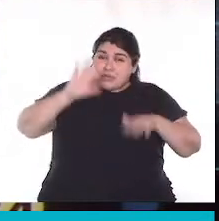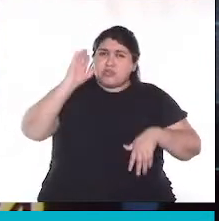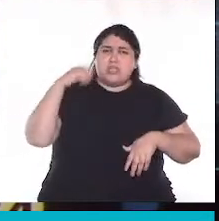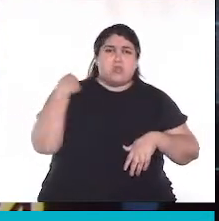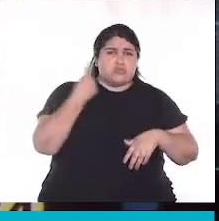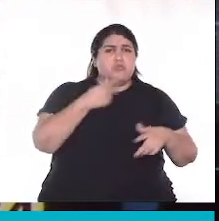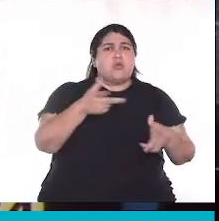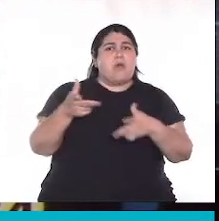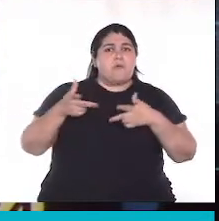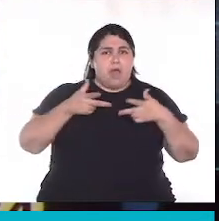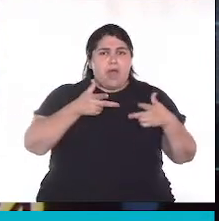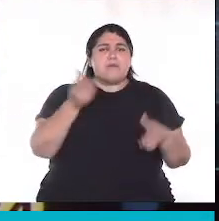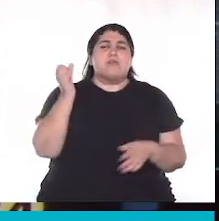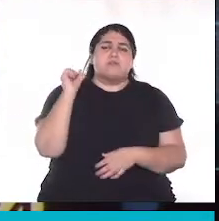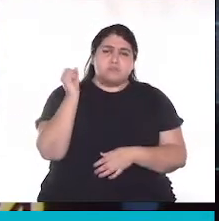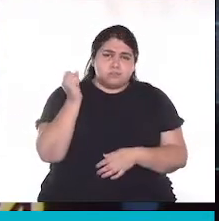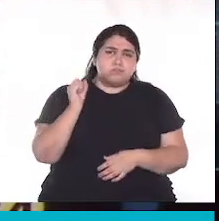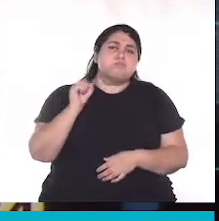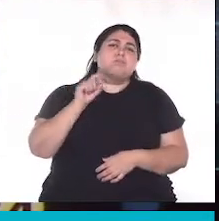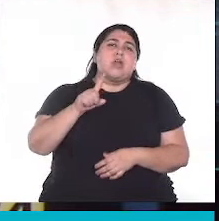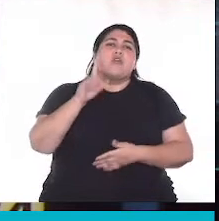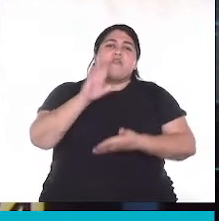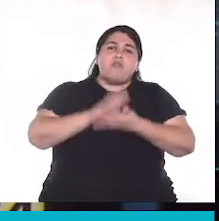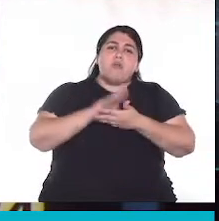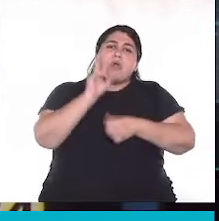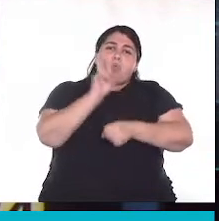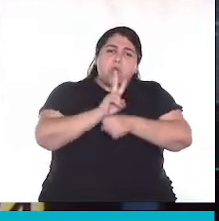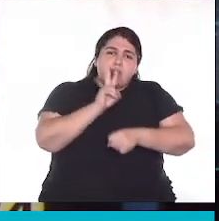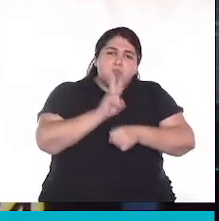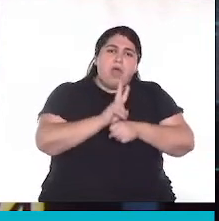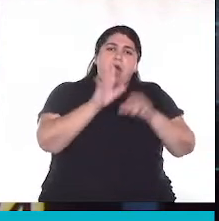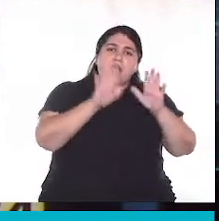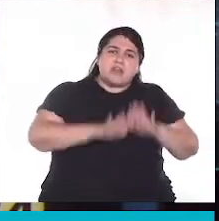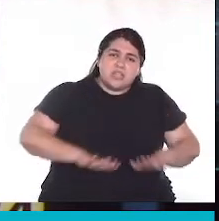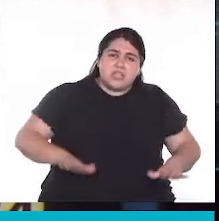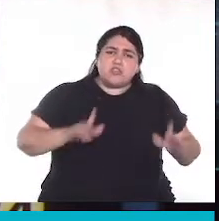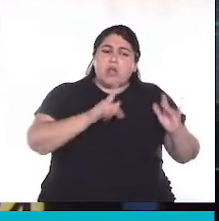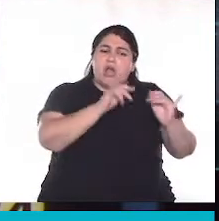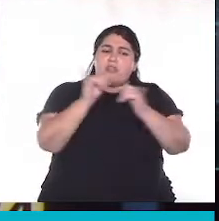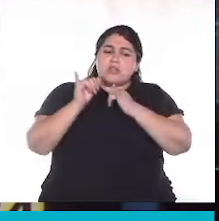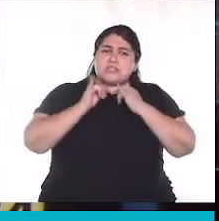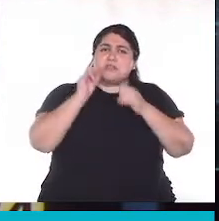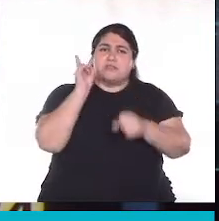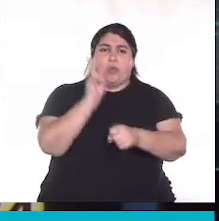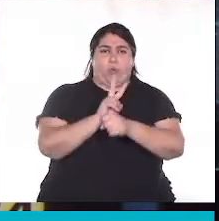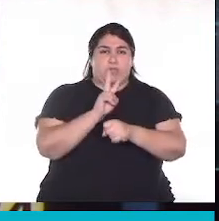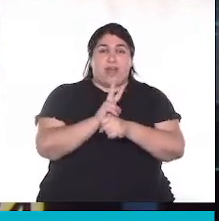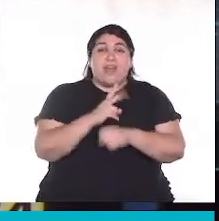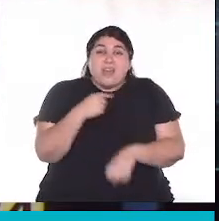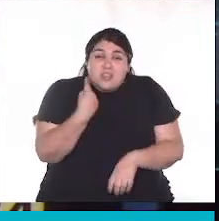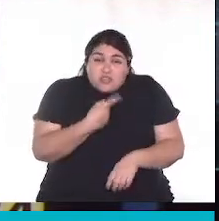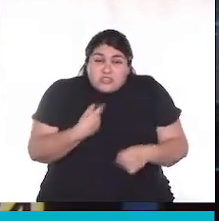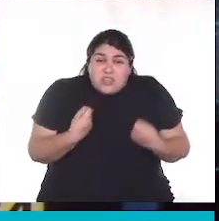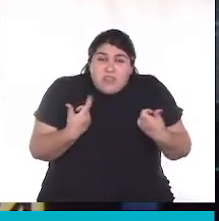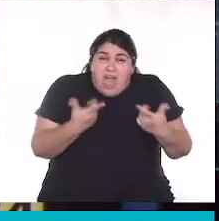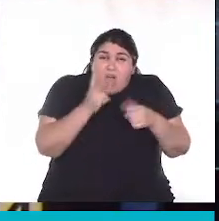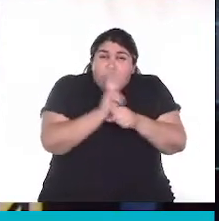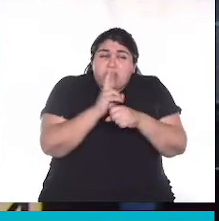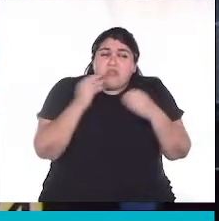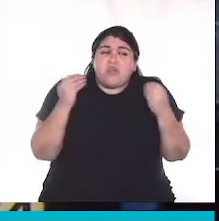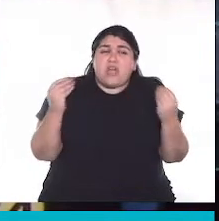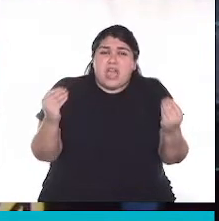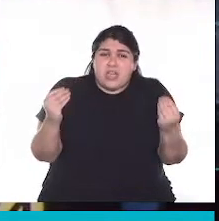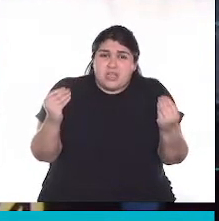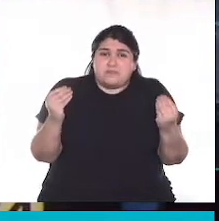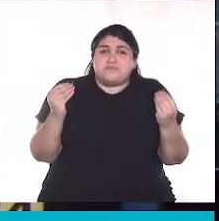en este cuerpo de garantizar la integridad física de los niños, niñas y adolescentes. Pero ¿qué integridad les podemos garantizar